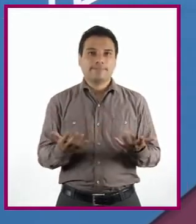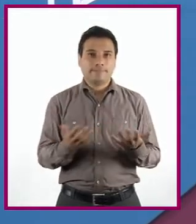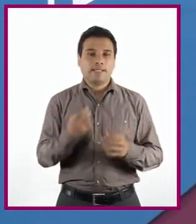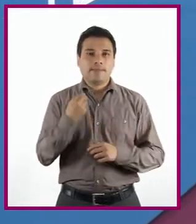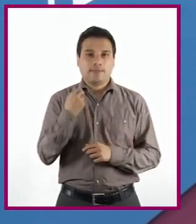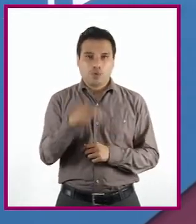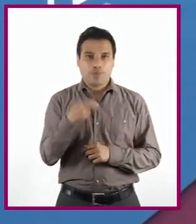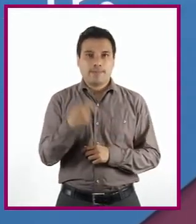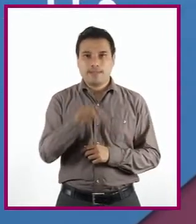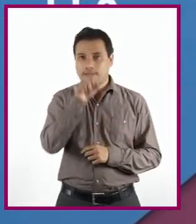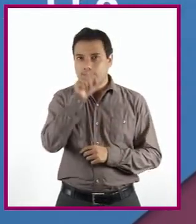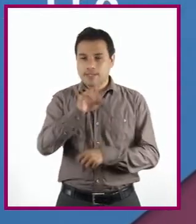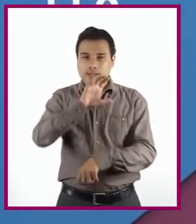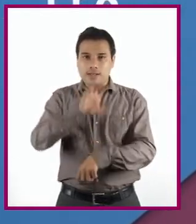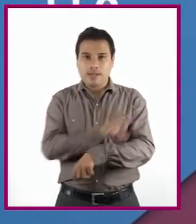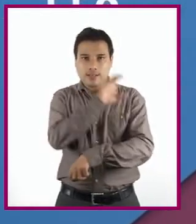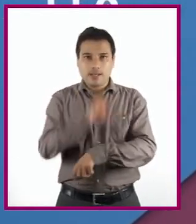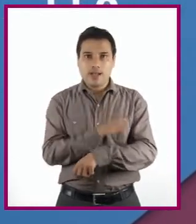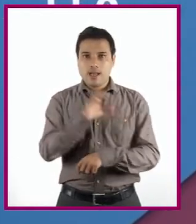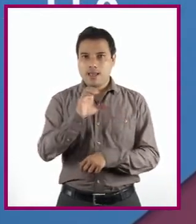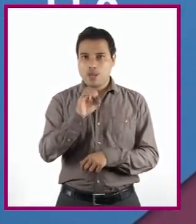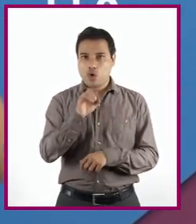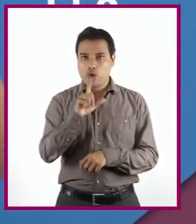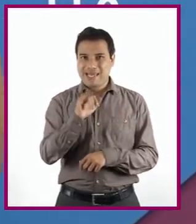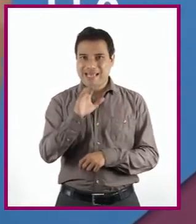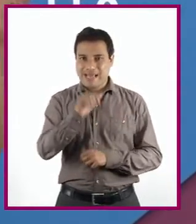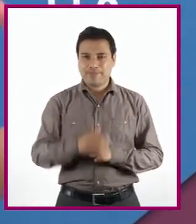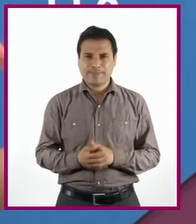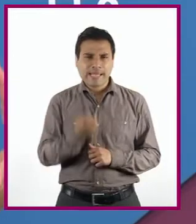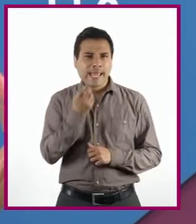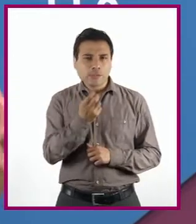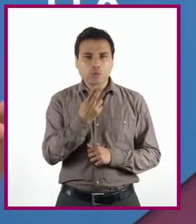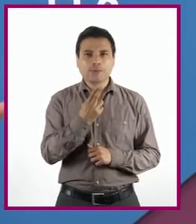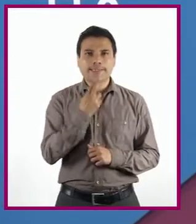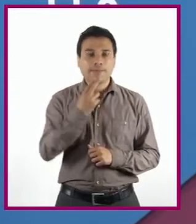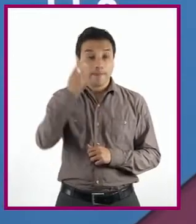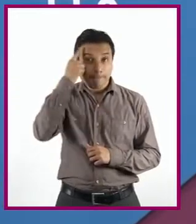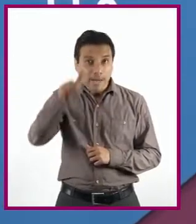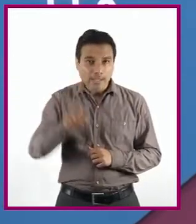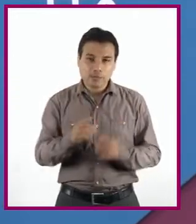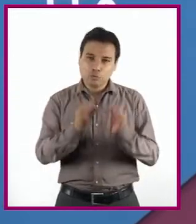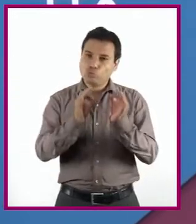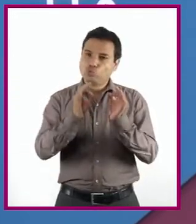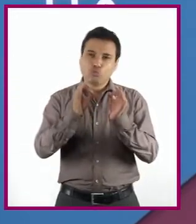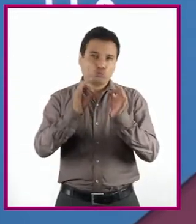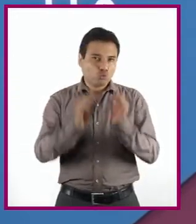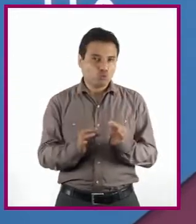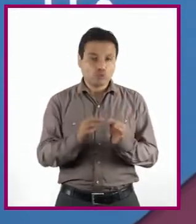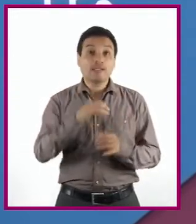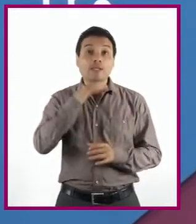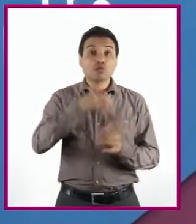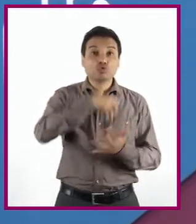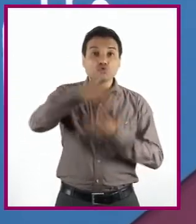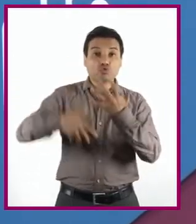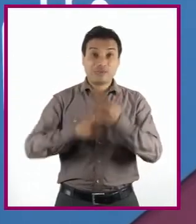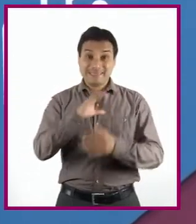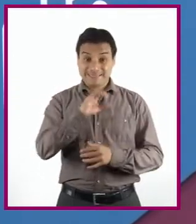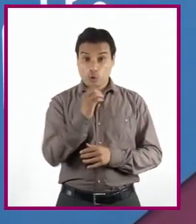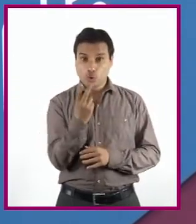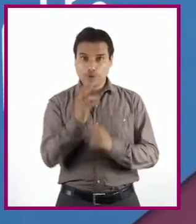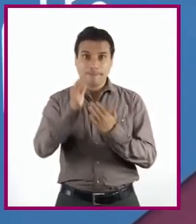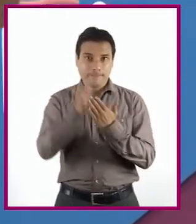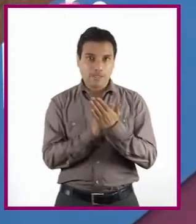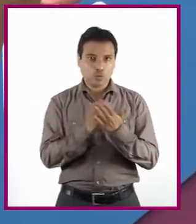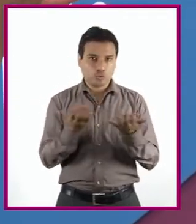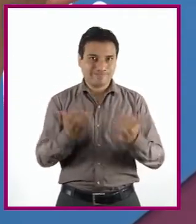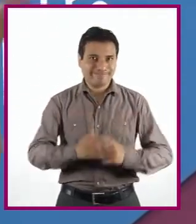denomina energía eólica. Esta energía es una excelente alternativa para disminuir las emisiones de dióxido de